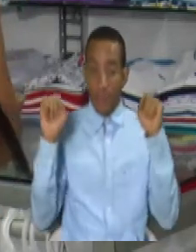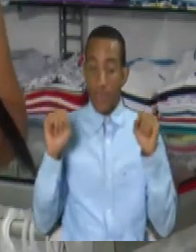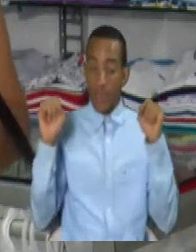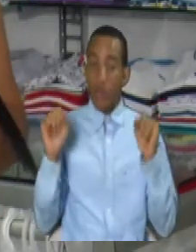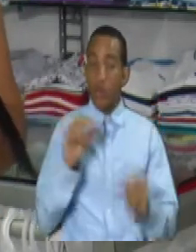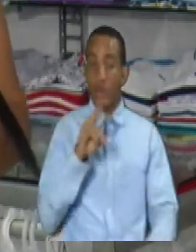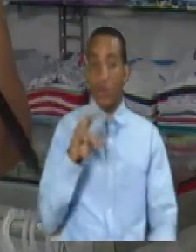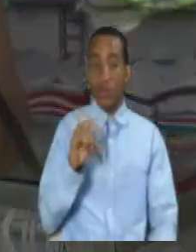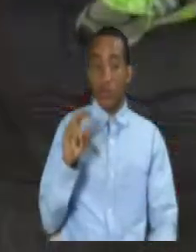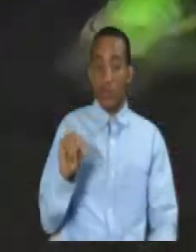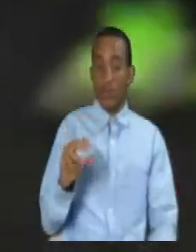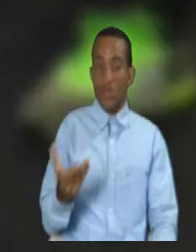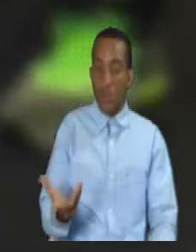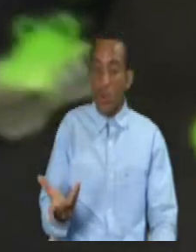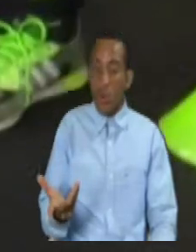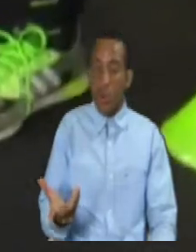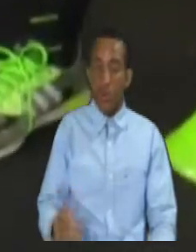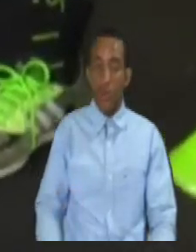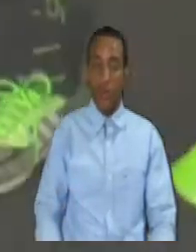forma.